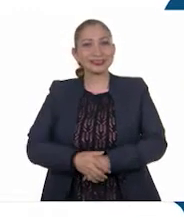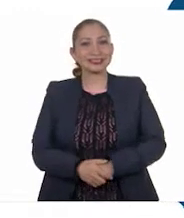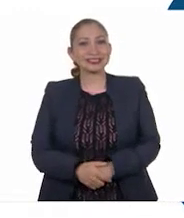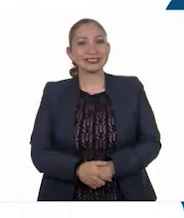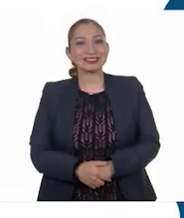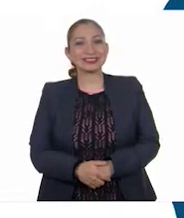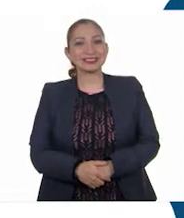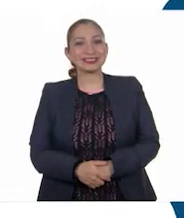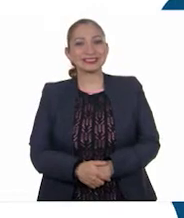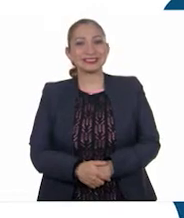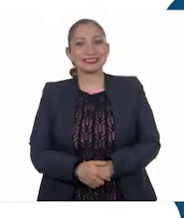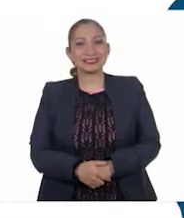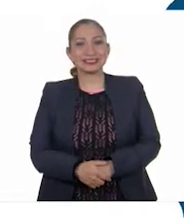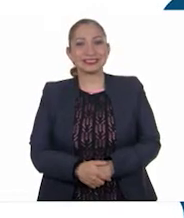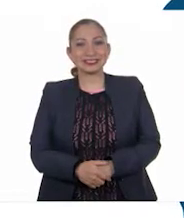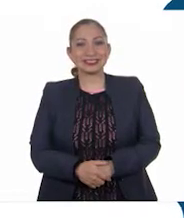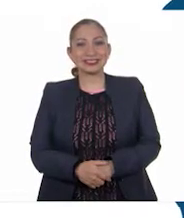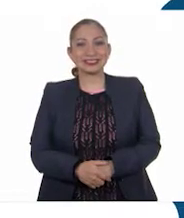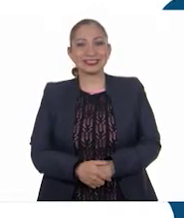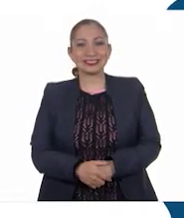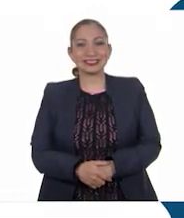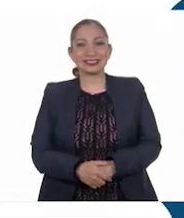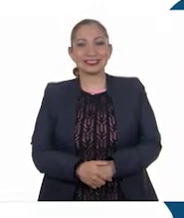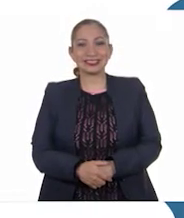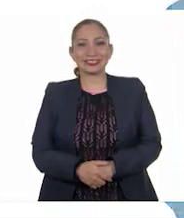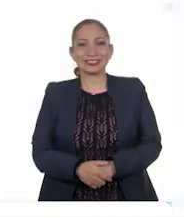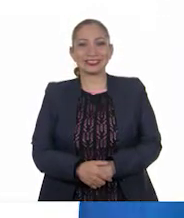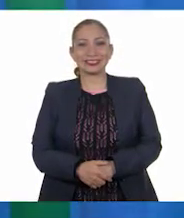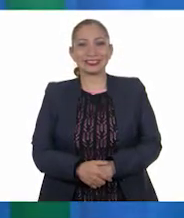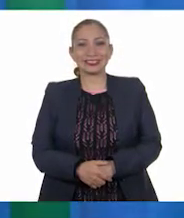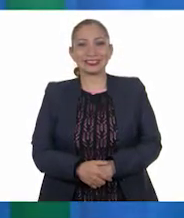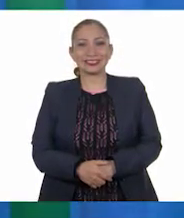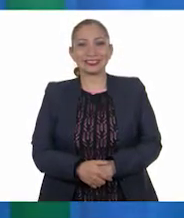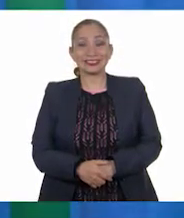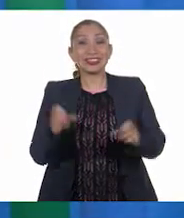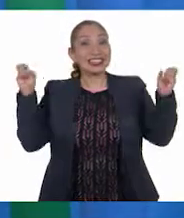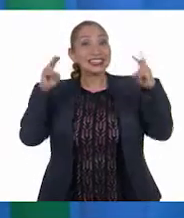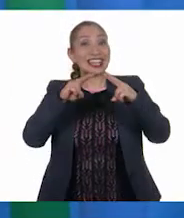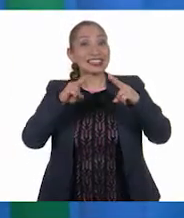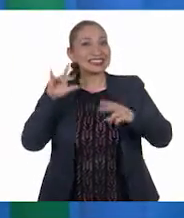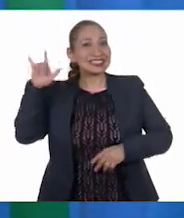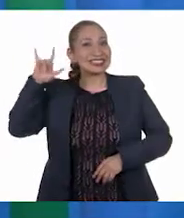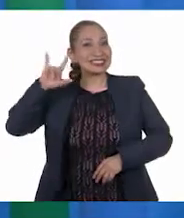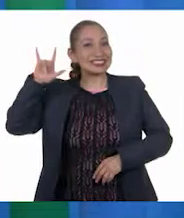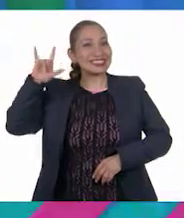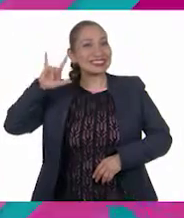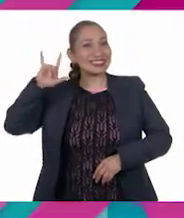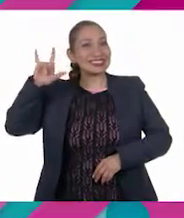aprendeencasa.cep.gov.mx. ¡Nos vemos!